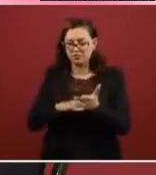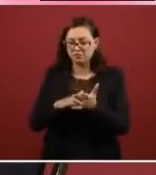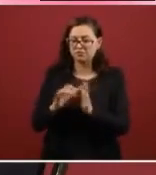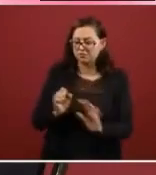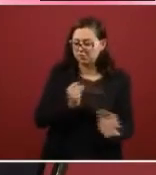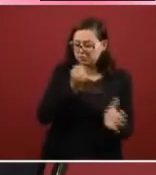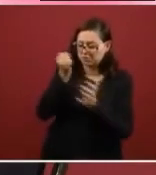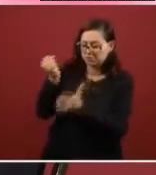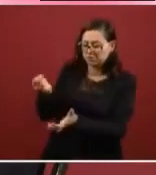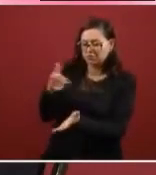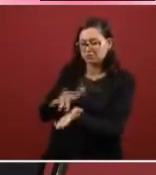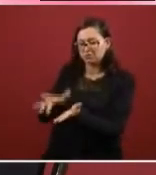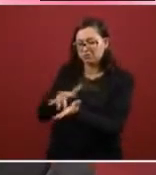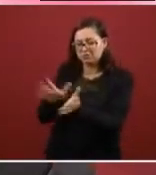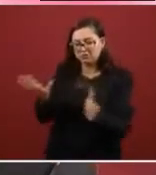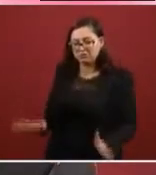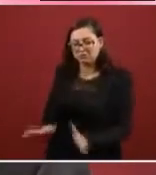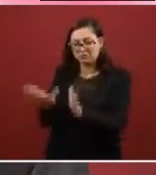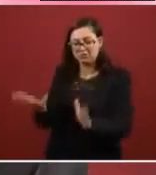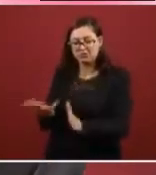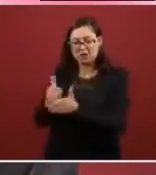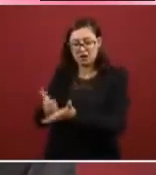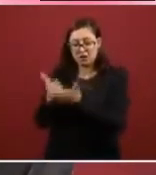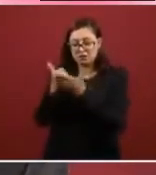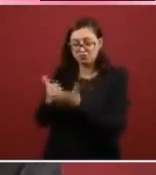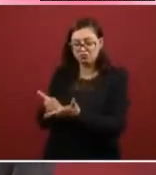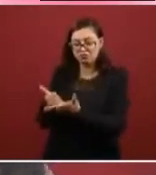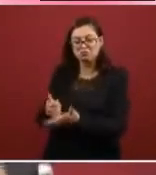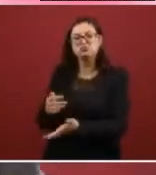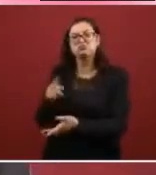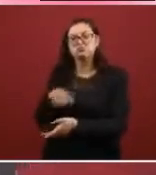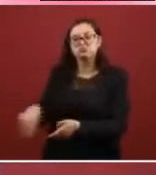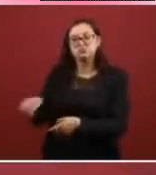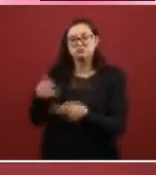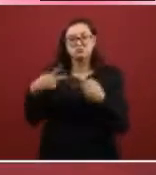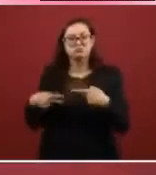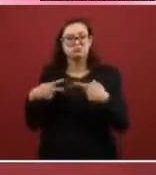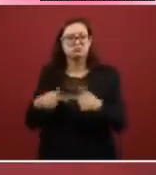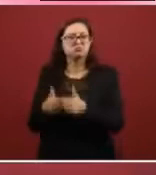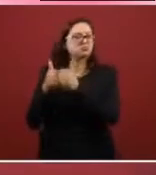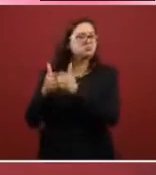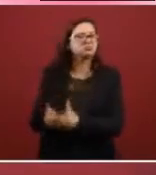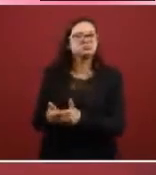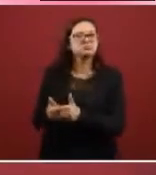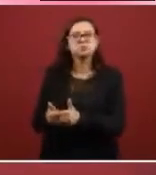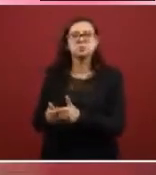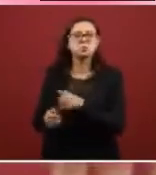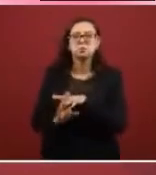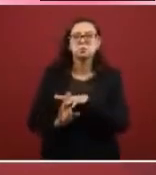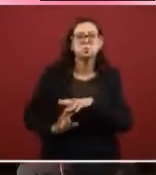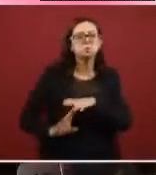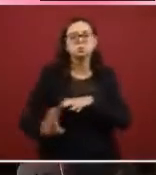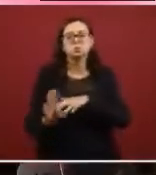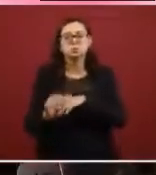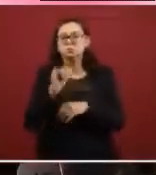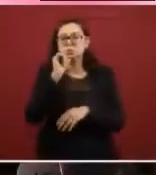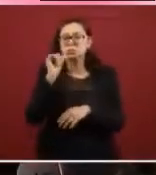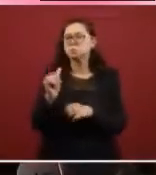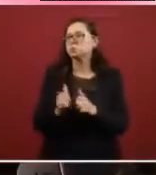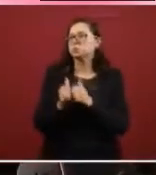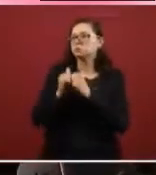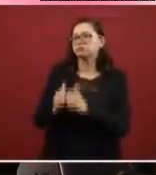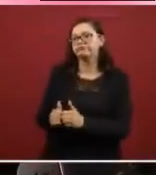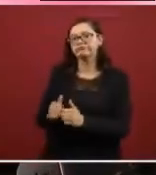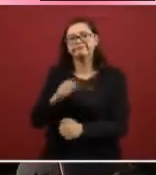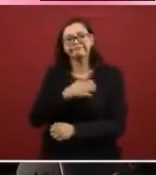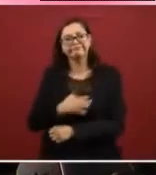strategic plan to show them that if they invest early, that it's a better alternative than any